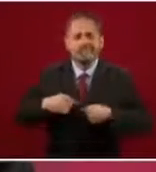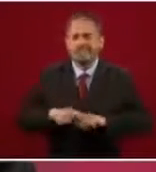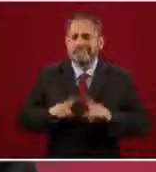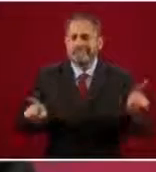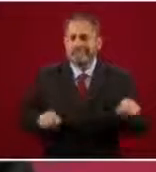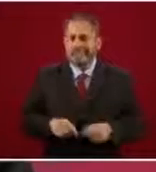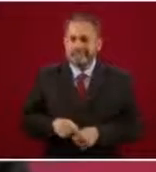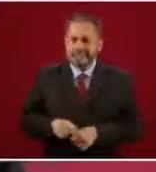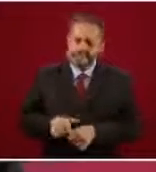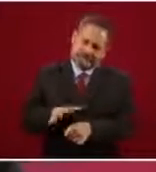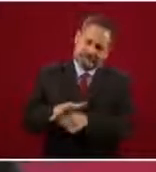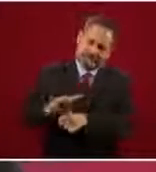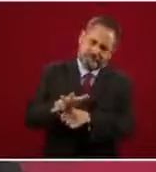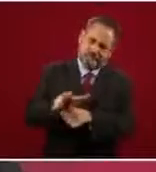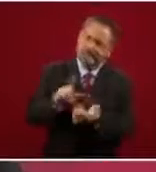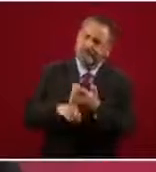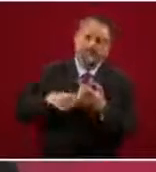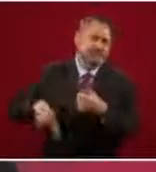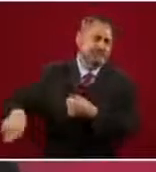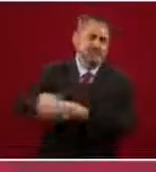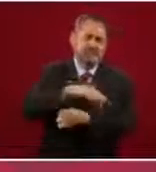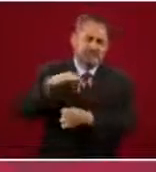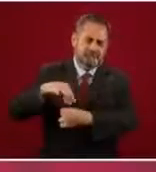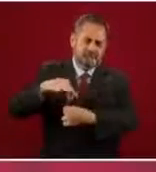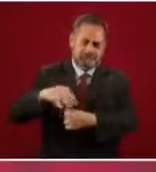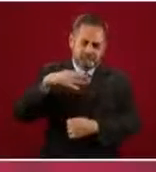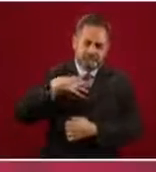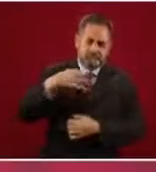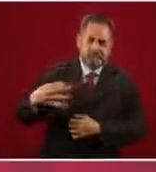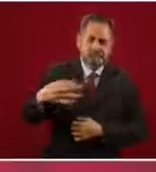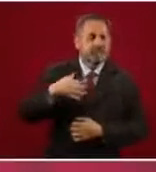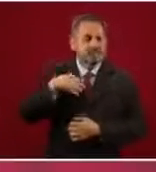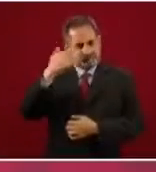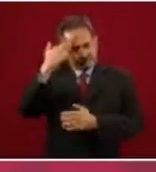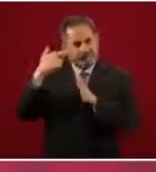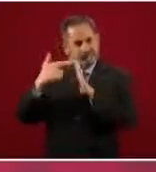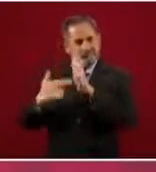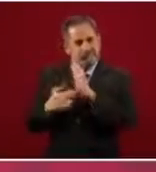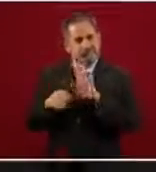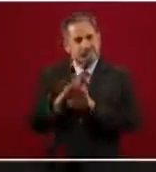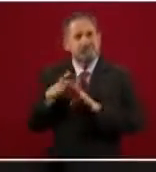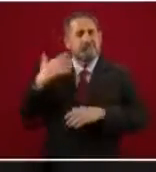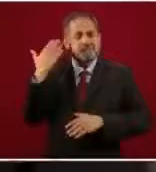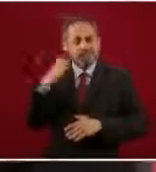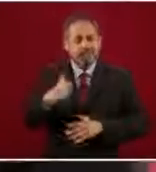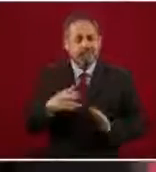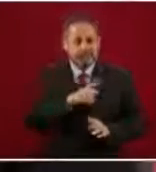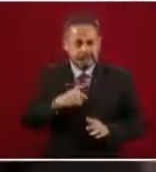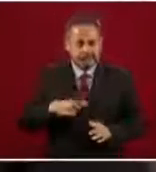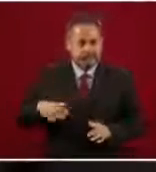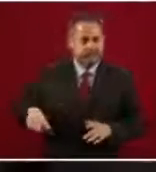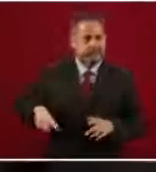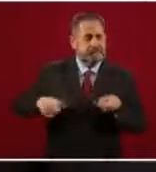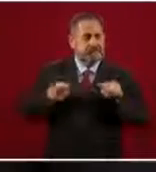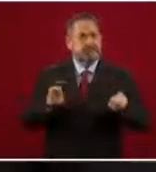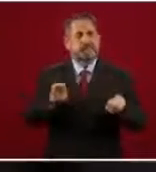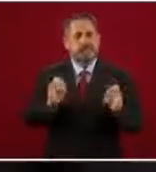Tenemos legitimidad suficiente y tenemos principios y sabemos que debemos de gobernar